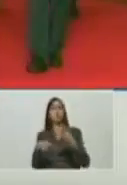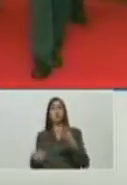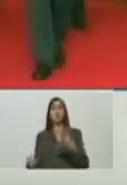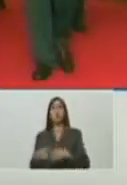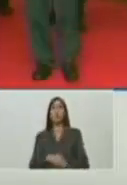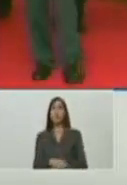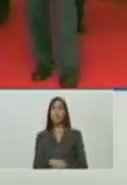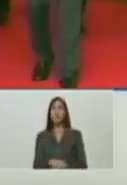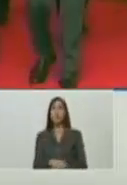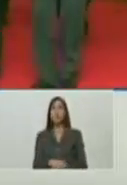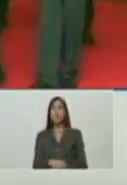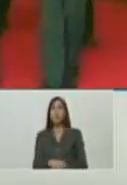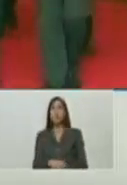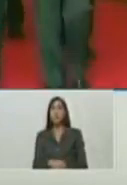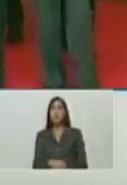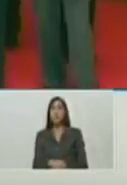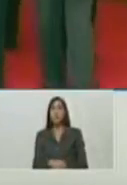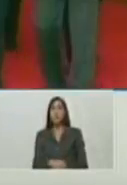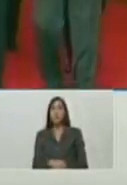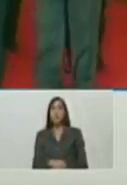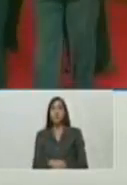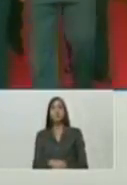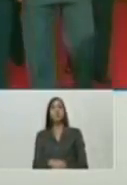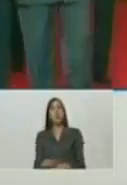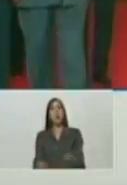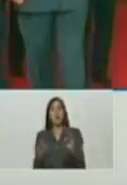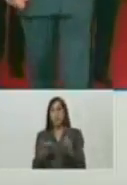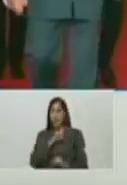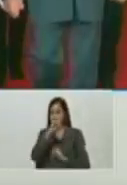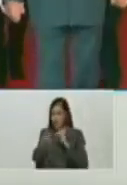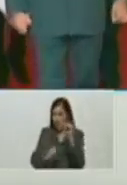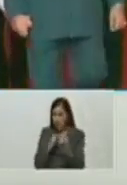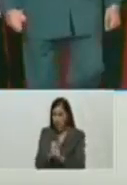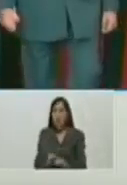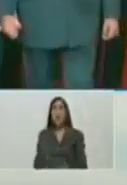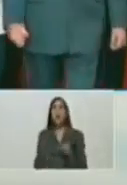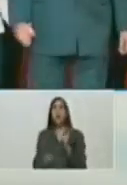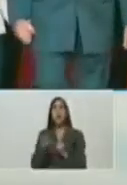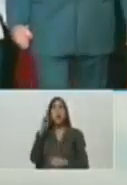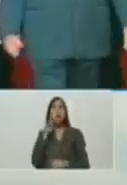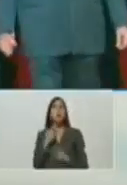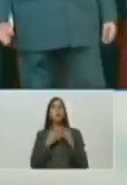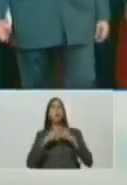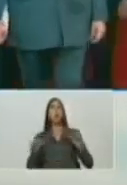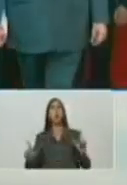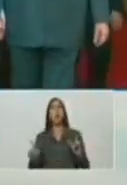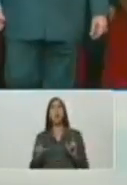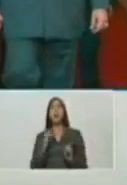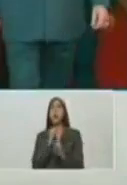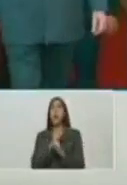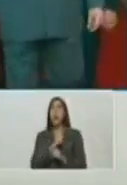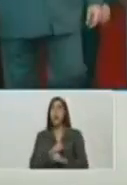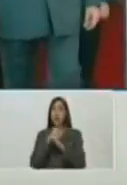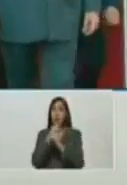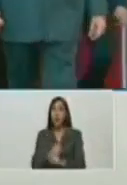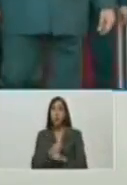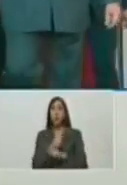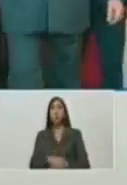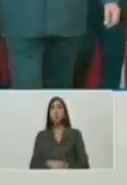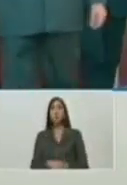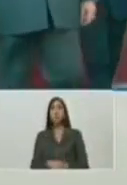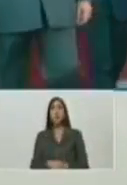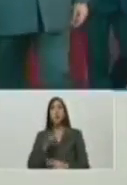está precisamente el clásico internacional Simón Bolívar. Ahí estuvimos. Y luego tuve